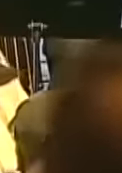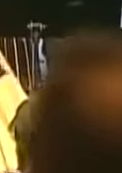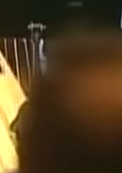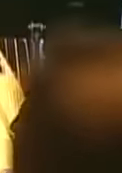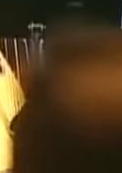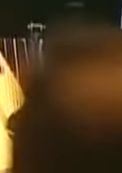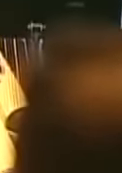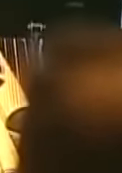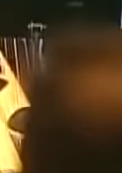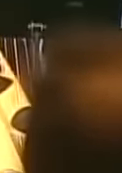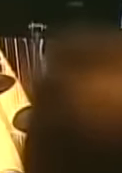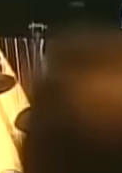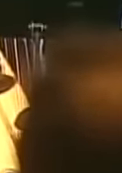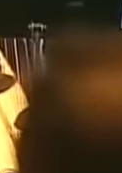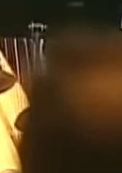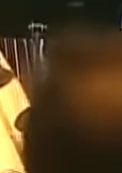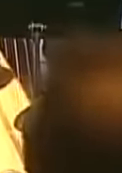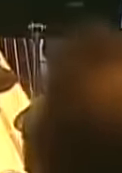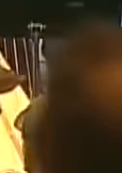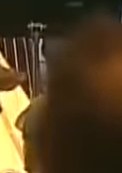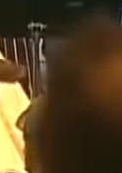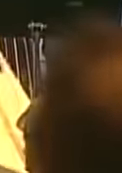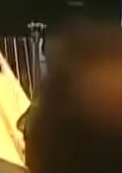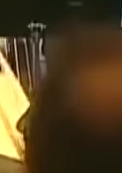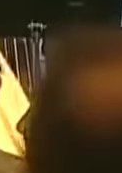tienen en una ley que nos tuvo